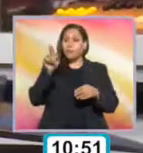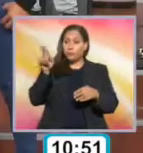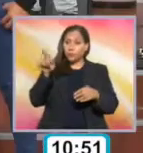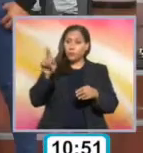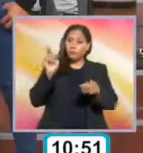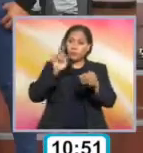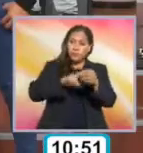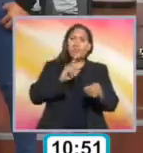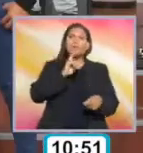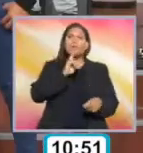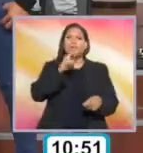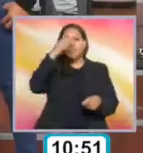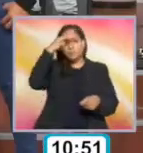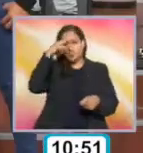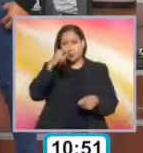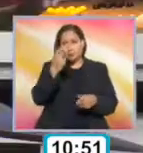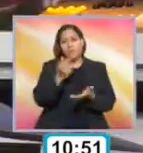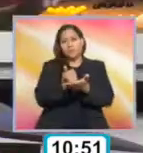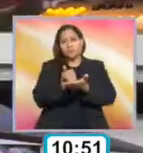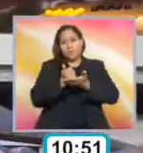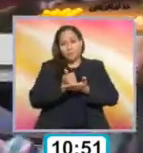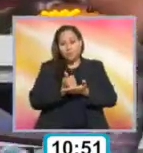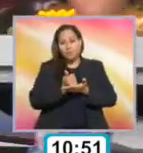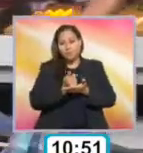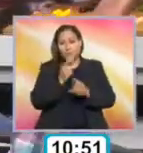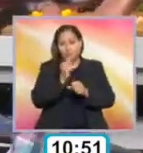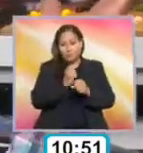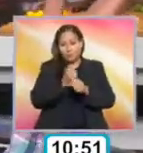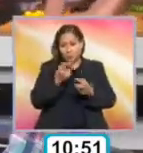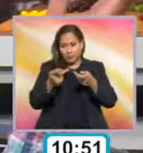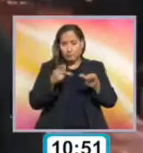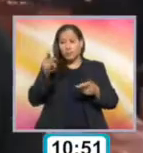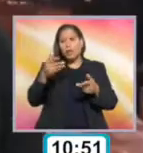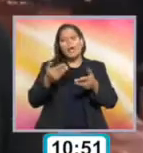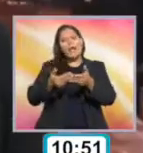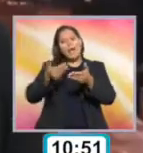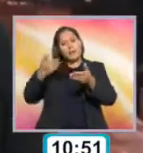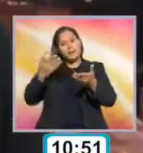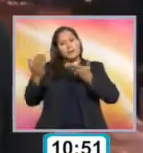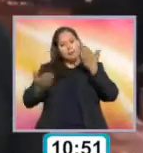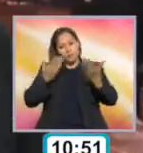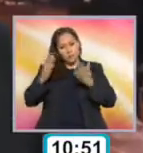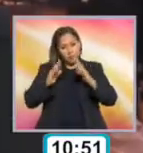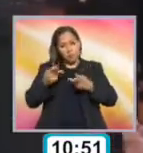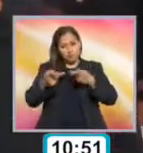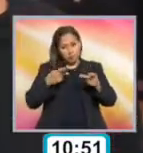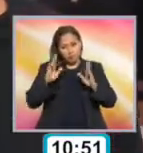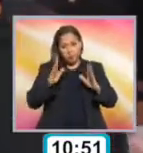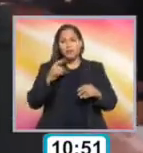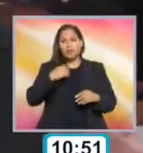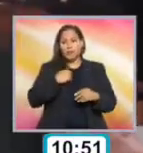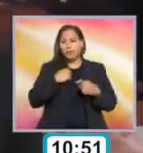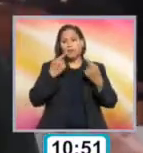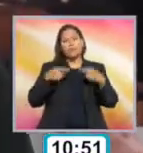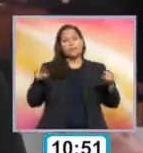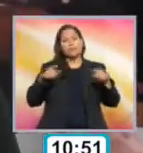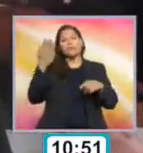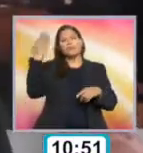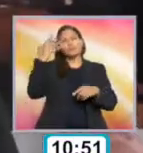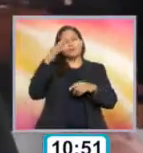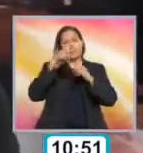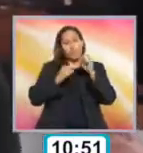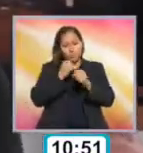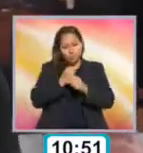estuviste en La Voz México y eso te sirvió, esas tablas, aunque tú ya eras músico, ¿no? Cuéntanos de la experiencia. Sí, bueno, yo soy músico desde hace 10 años. Yo me